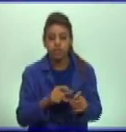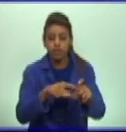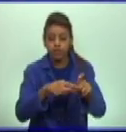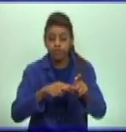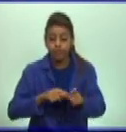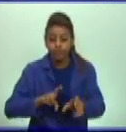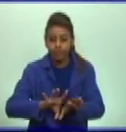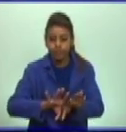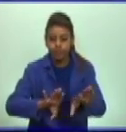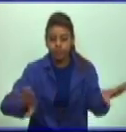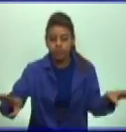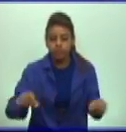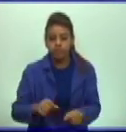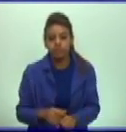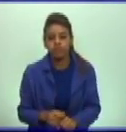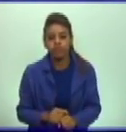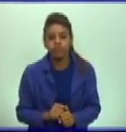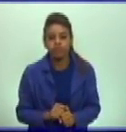se desintegró,